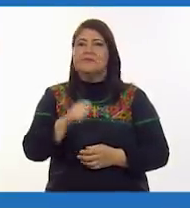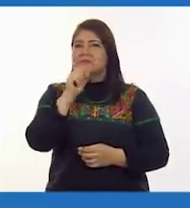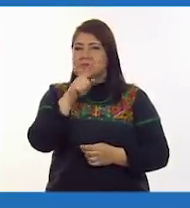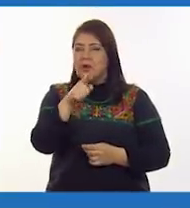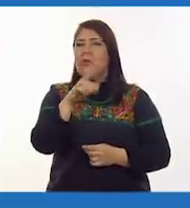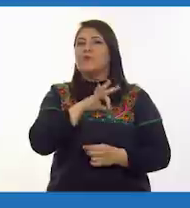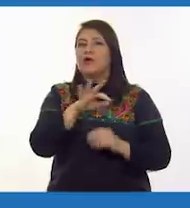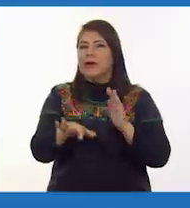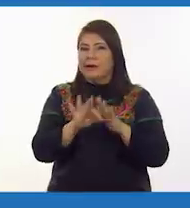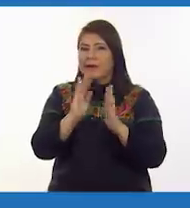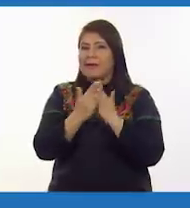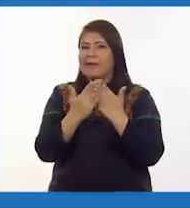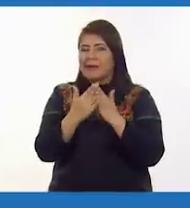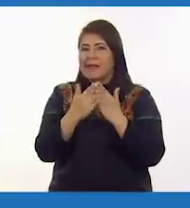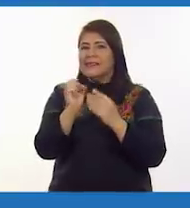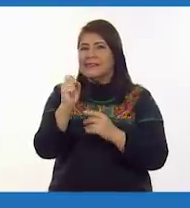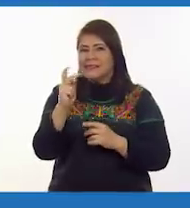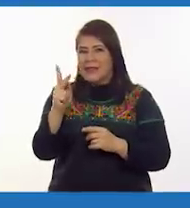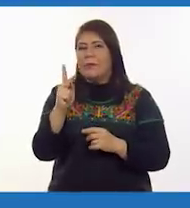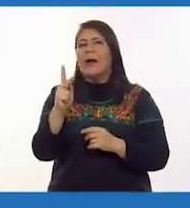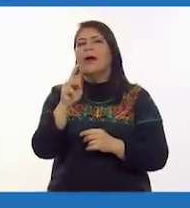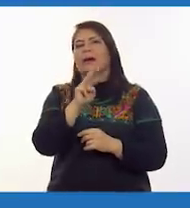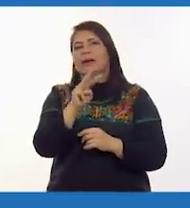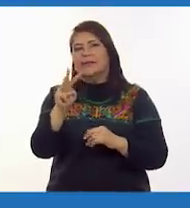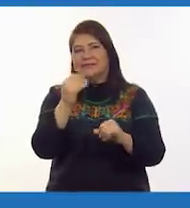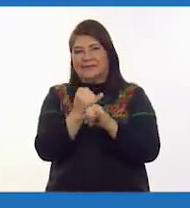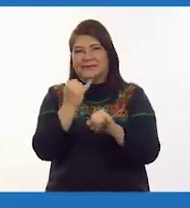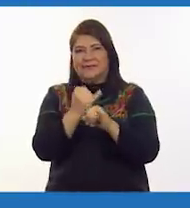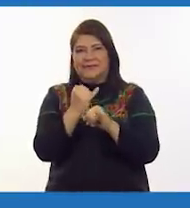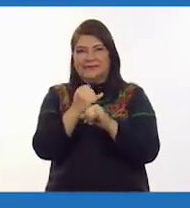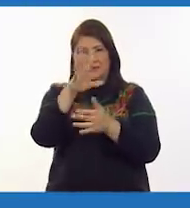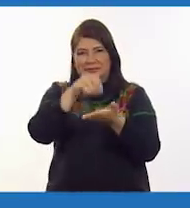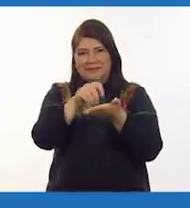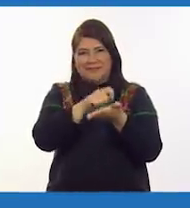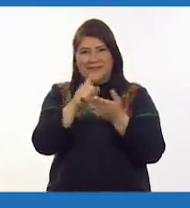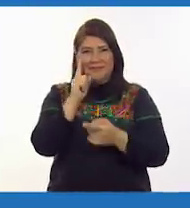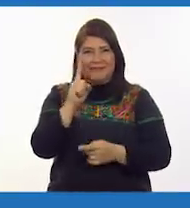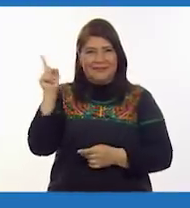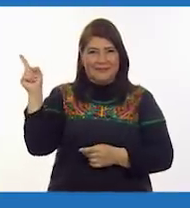También puedes encontrar los libros de texto en la página